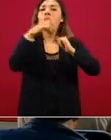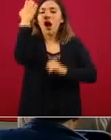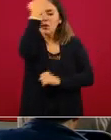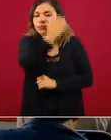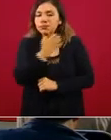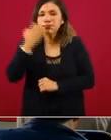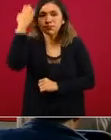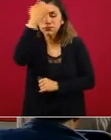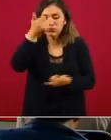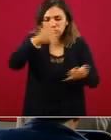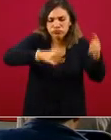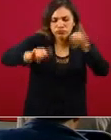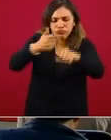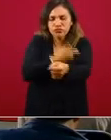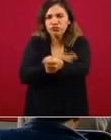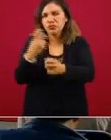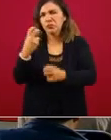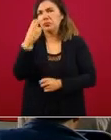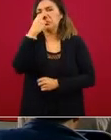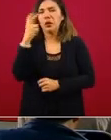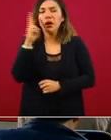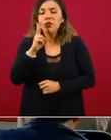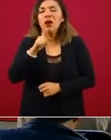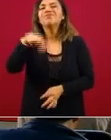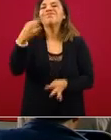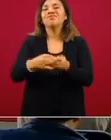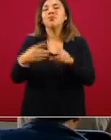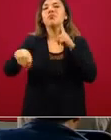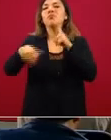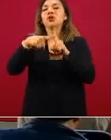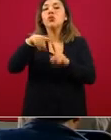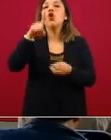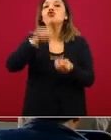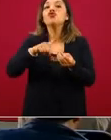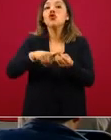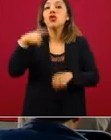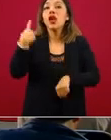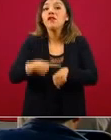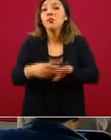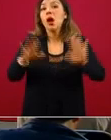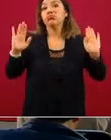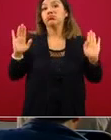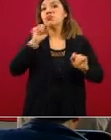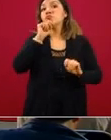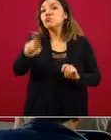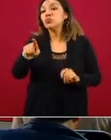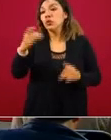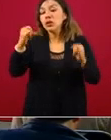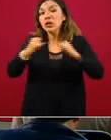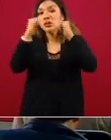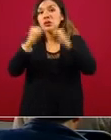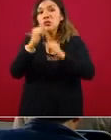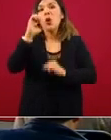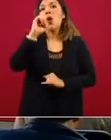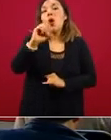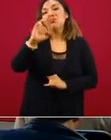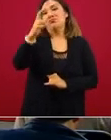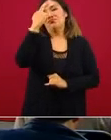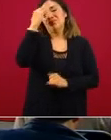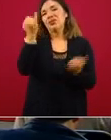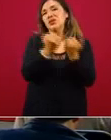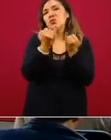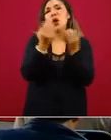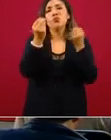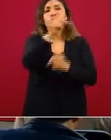es decir, donde se hizo el estudio y se confirmó. ¿Dónde se enfermaron? Puede haber sido en la misma institución, sí, pero también recordemos que muchos de